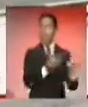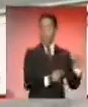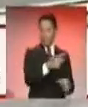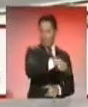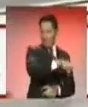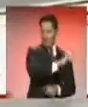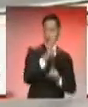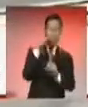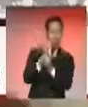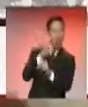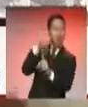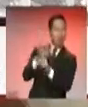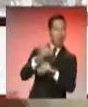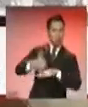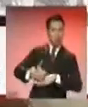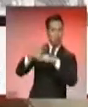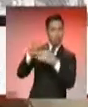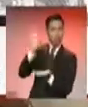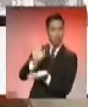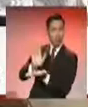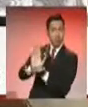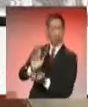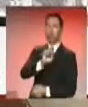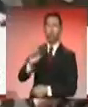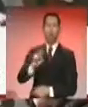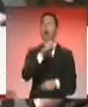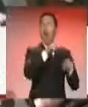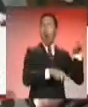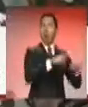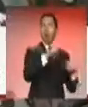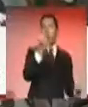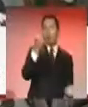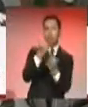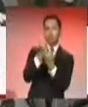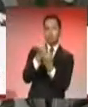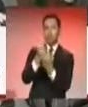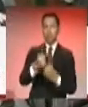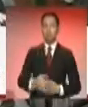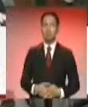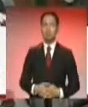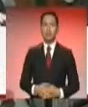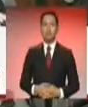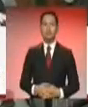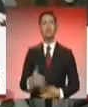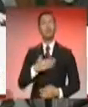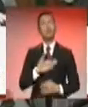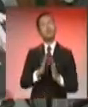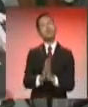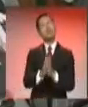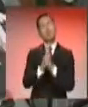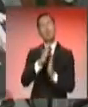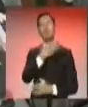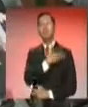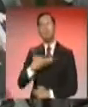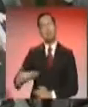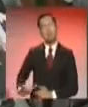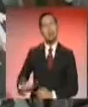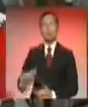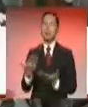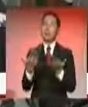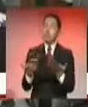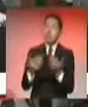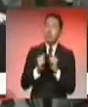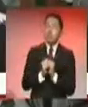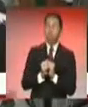las autoridades del IES. Hay quienes las apoyan. Pedirle al señor presidente que,